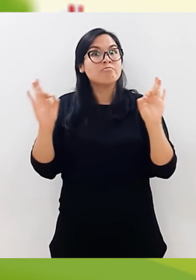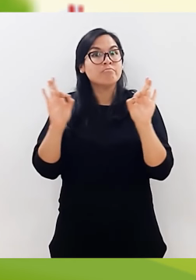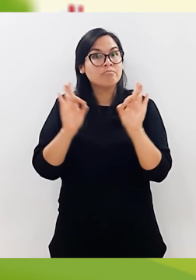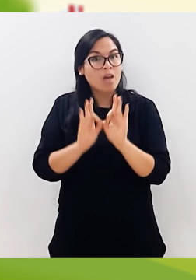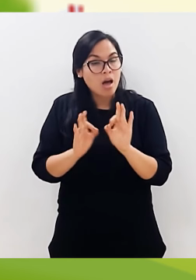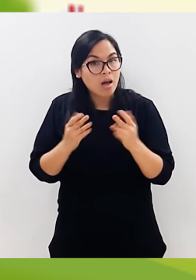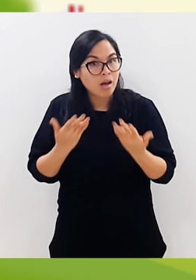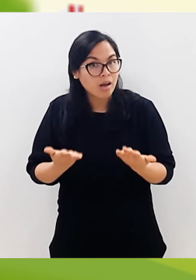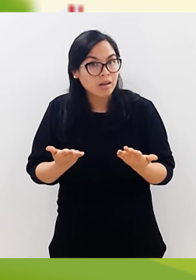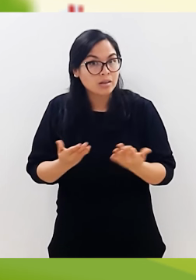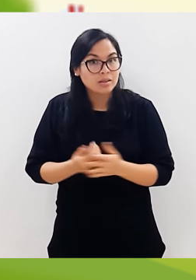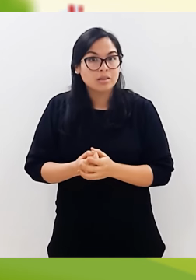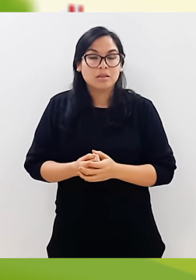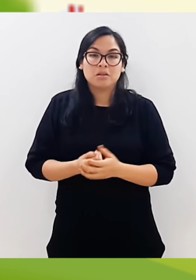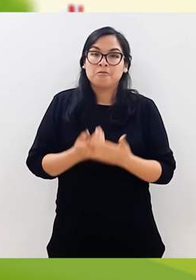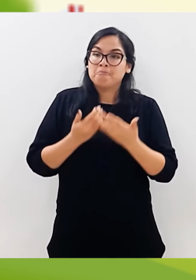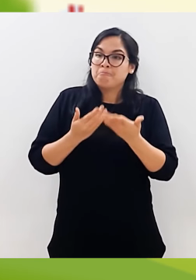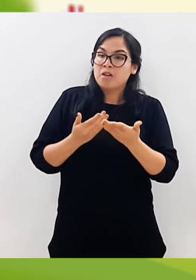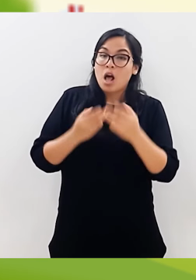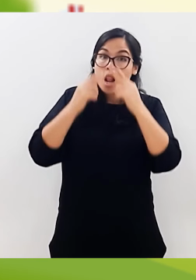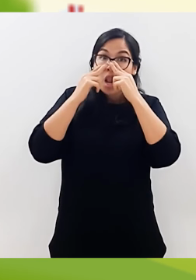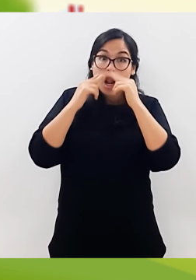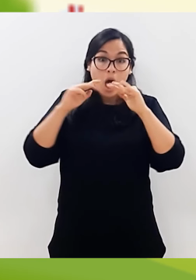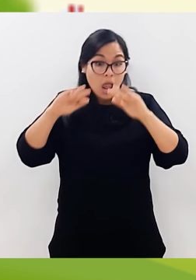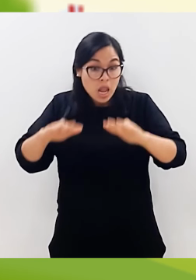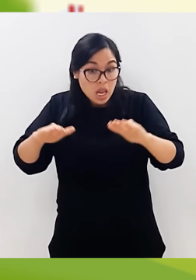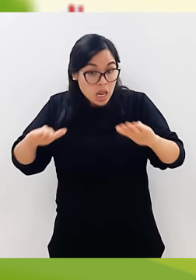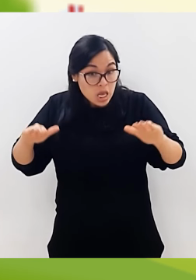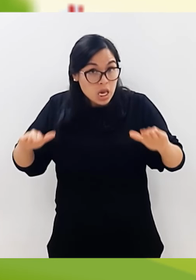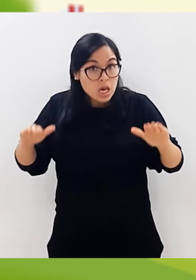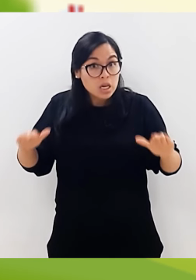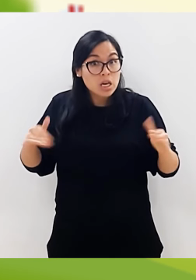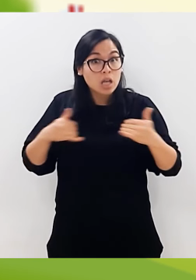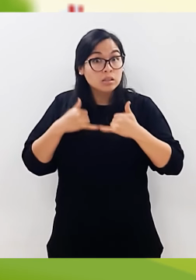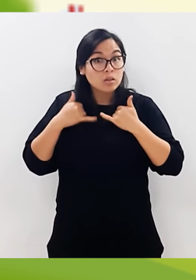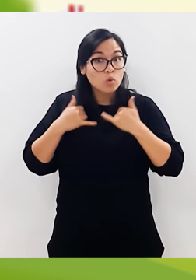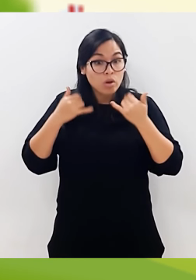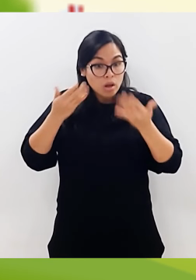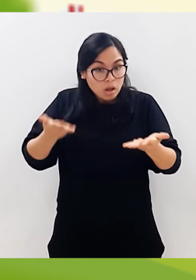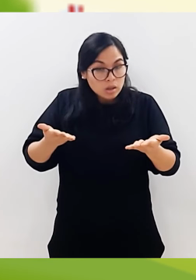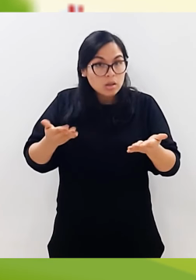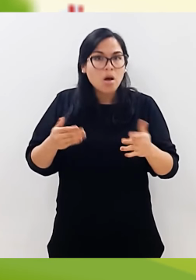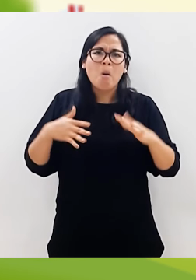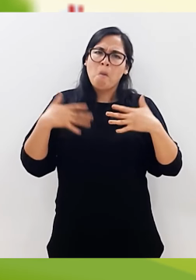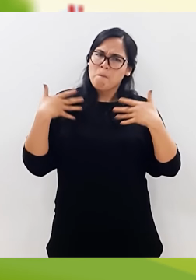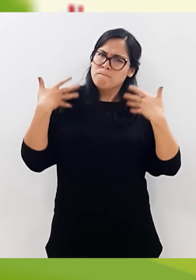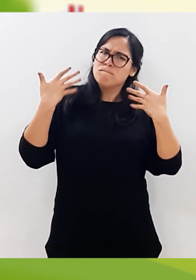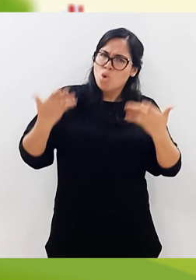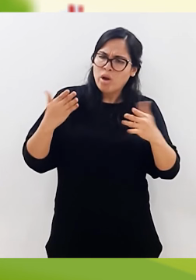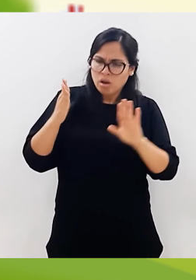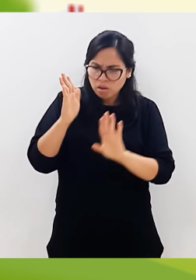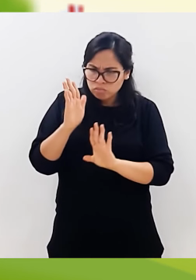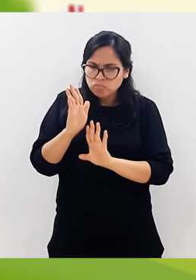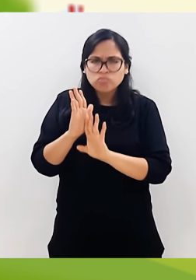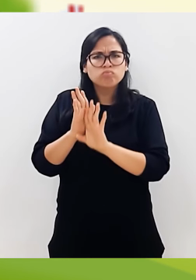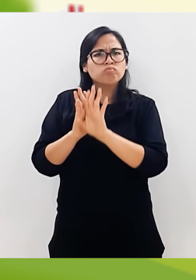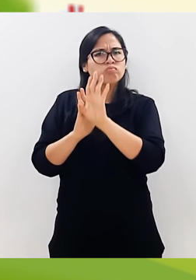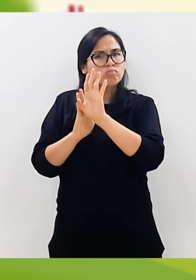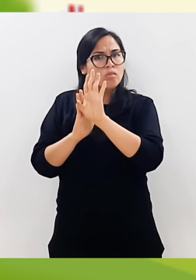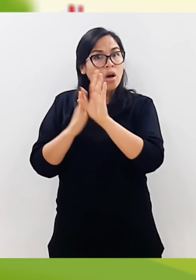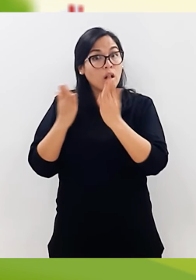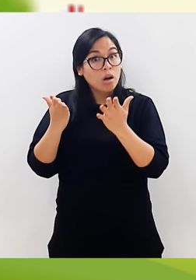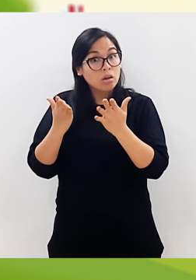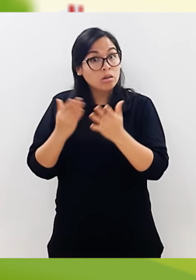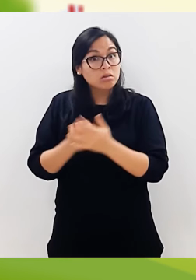son muy importantes para que las niñas, niños y adolescentes